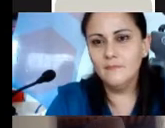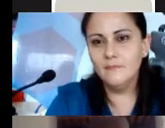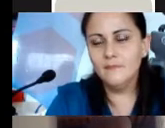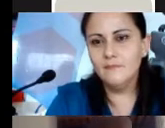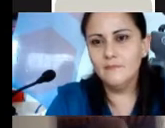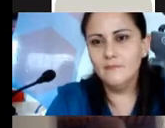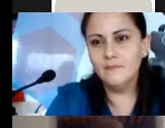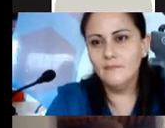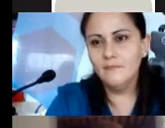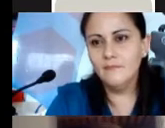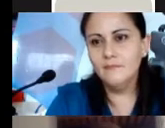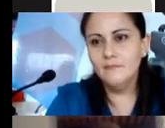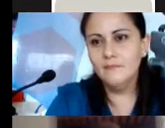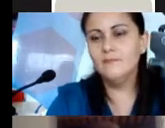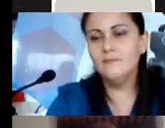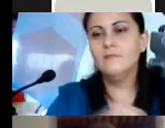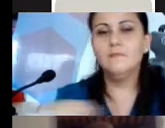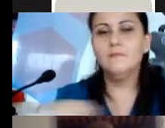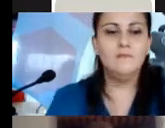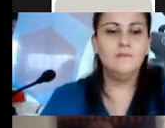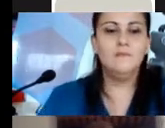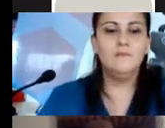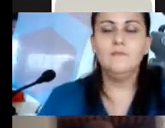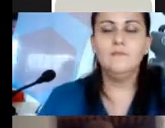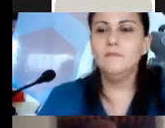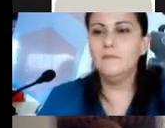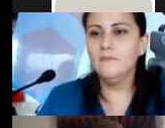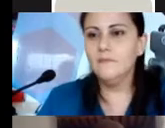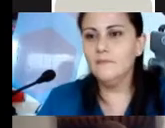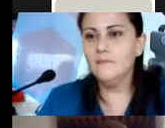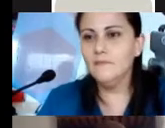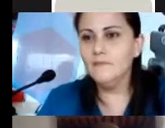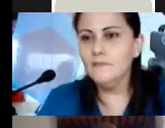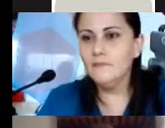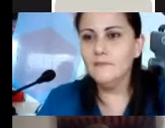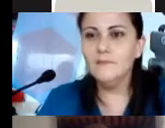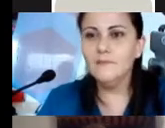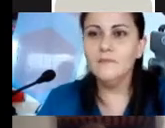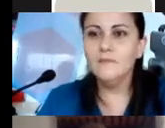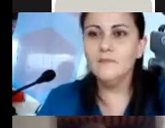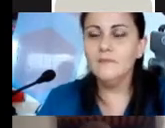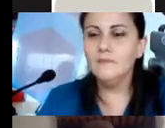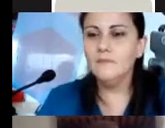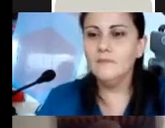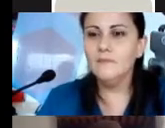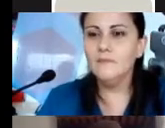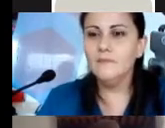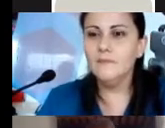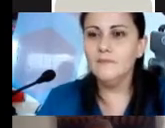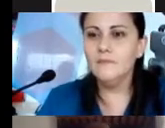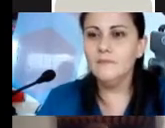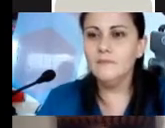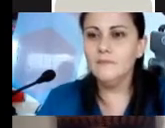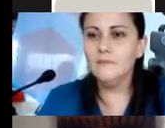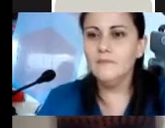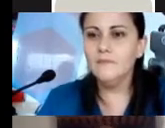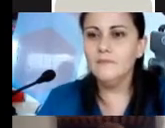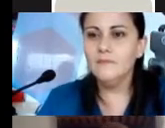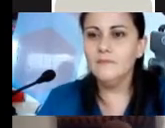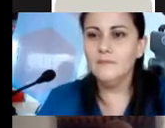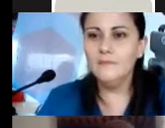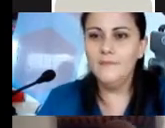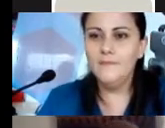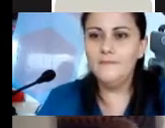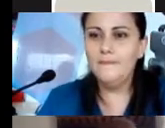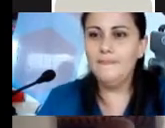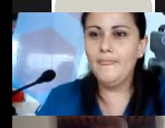negros porque es una cultura, o porque generalmente el material más utilizado este neopren es de color negro. Se ha